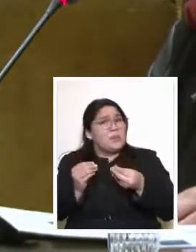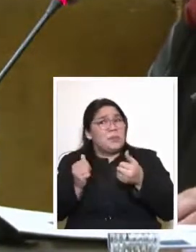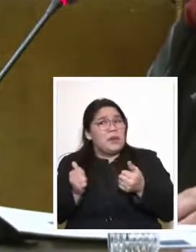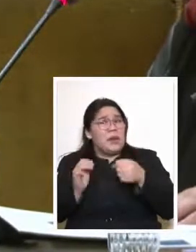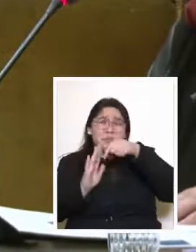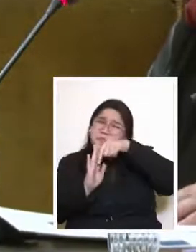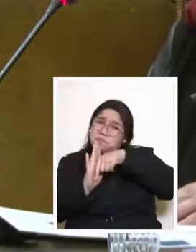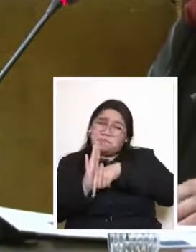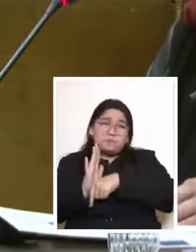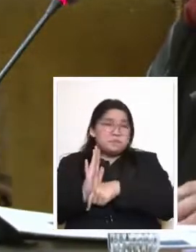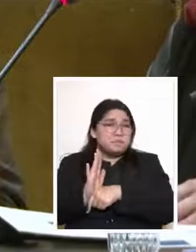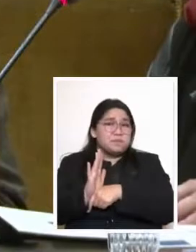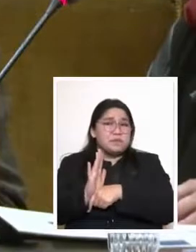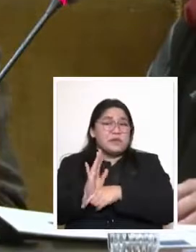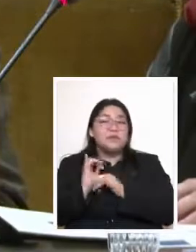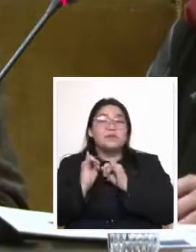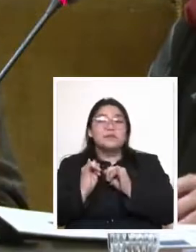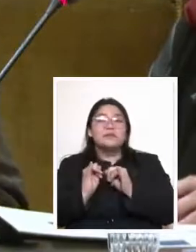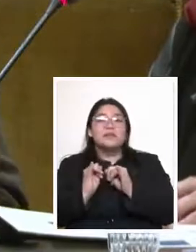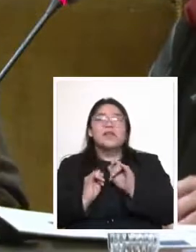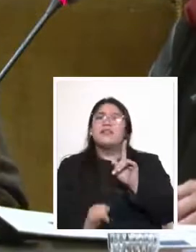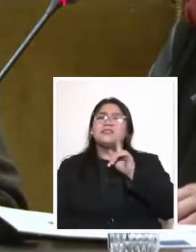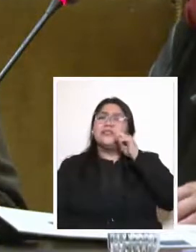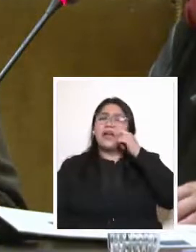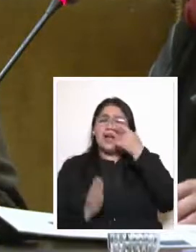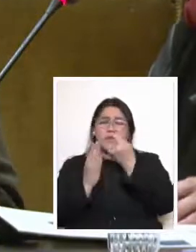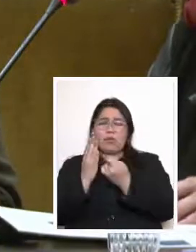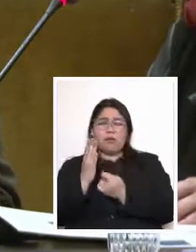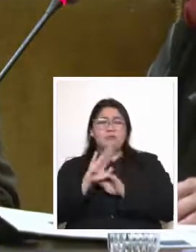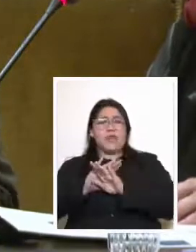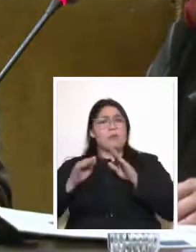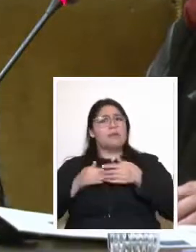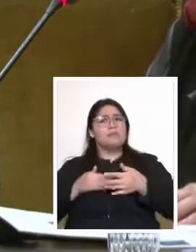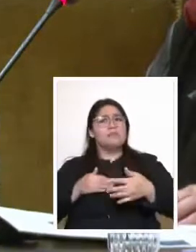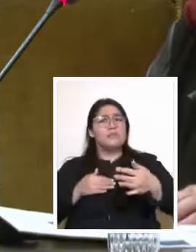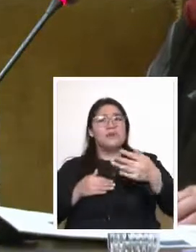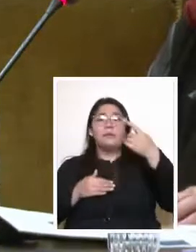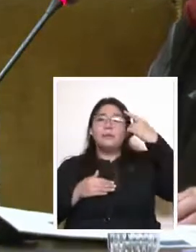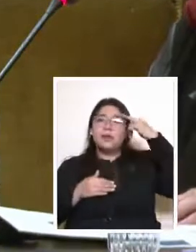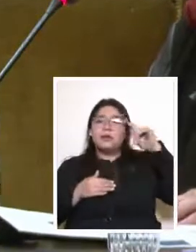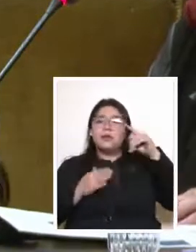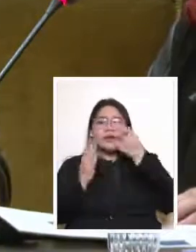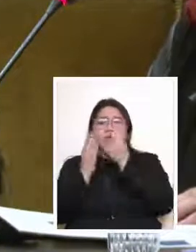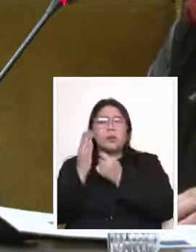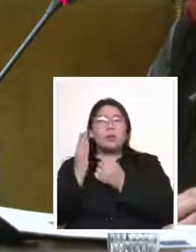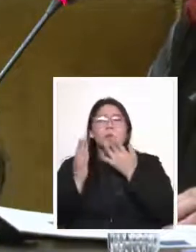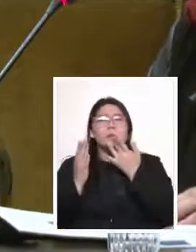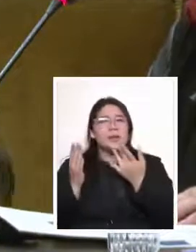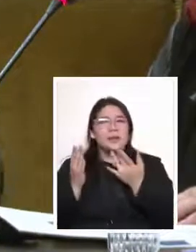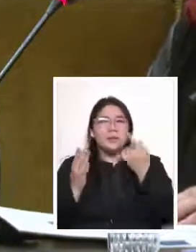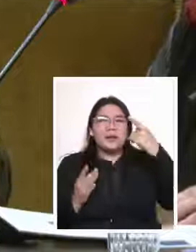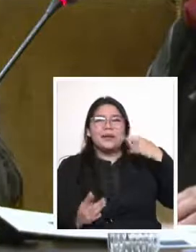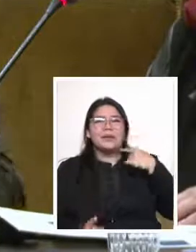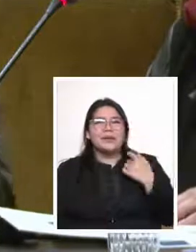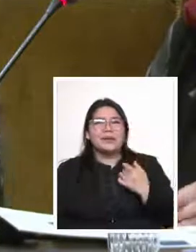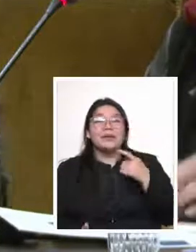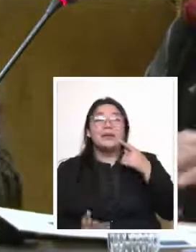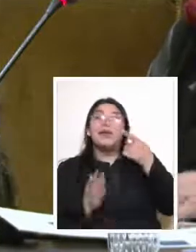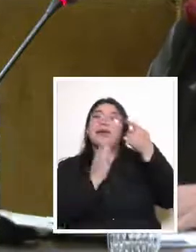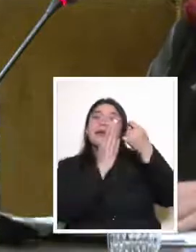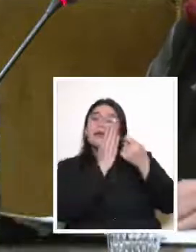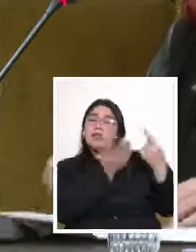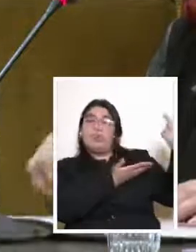detalle. Y claro, no es dejar de evaluar, pero la pregunta es ¿quién evalúa y para qué? ¿Una lógica de evaluación desde arriba